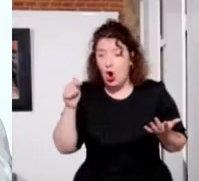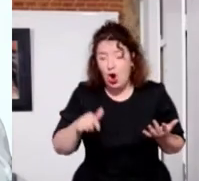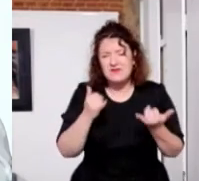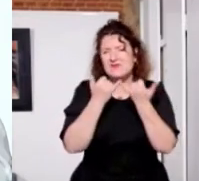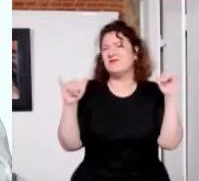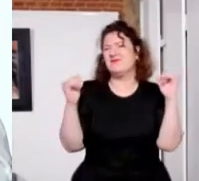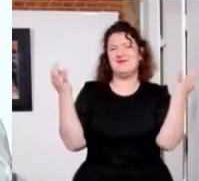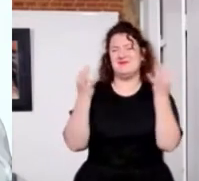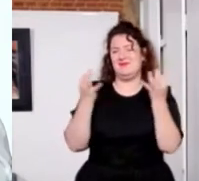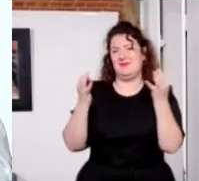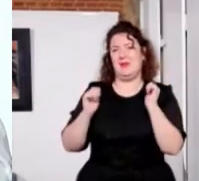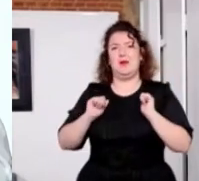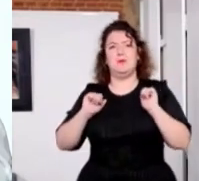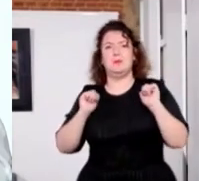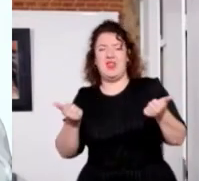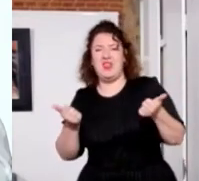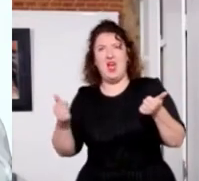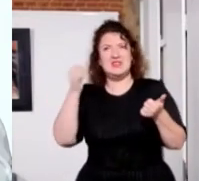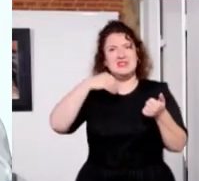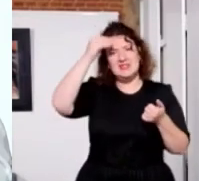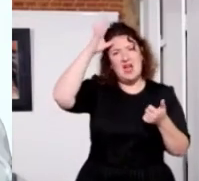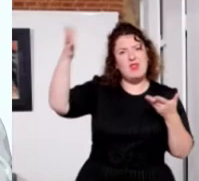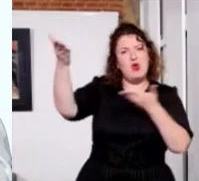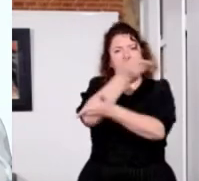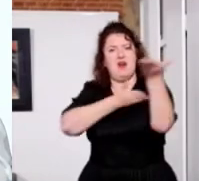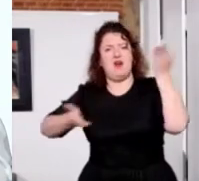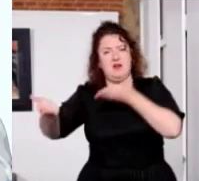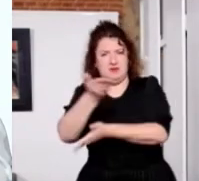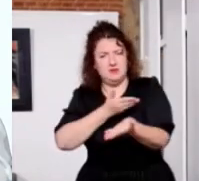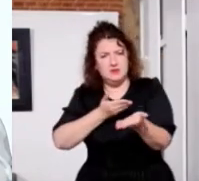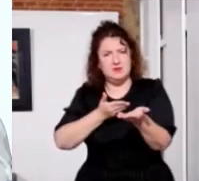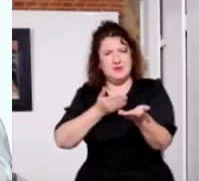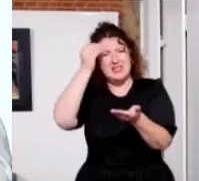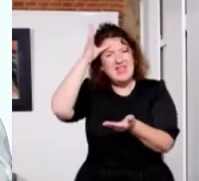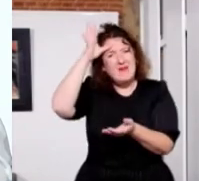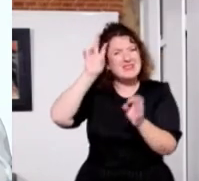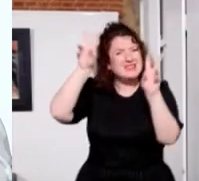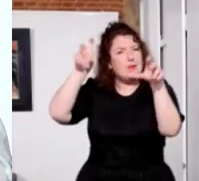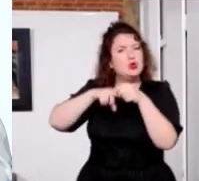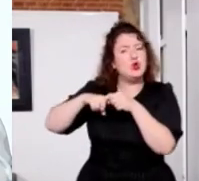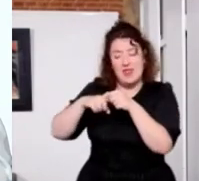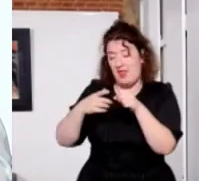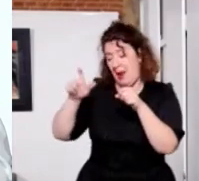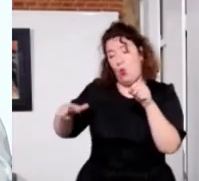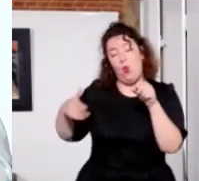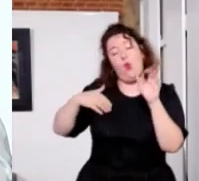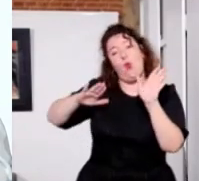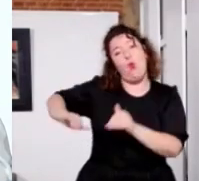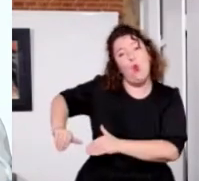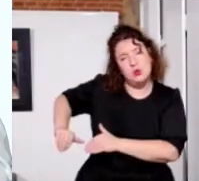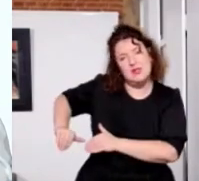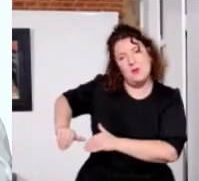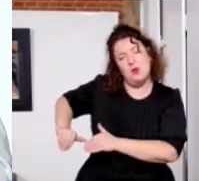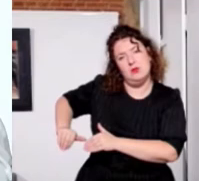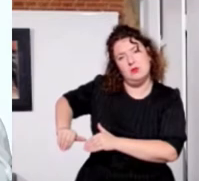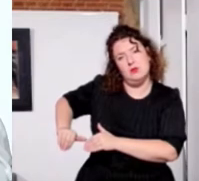es el inicio de una nueva sabiduría de solidaridad con los últimos y de que nos